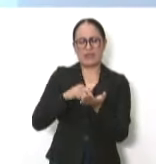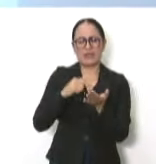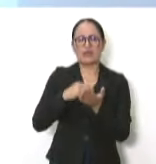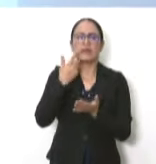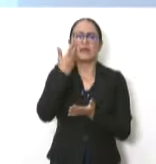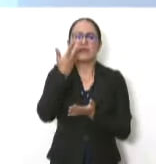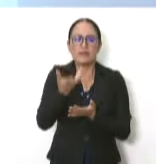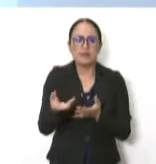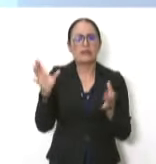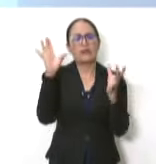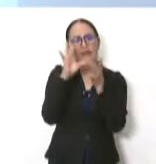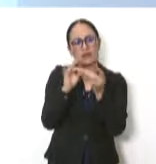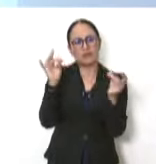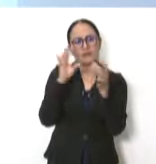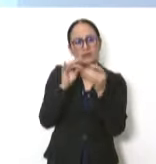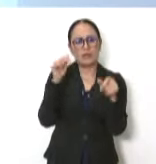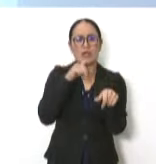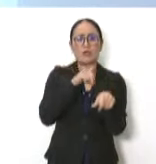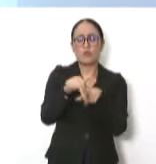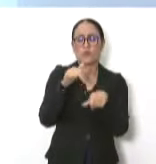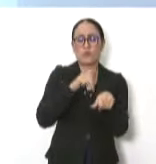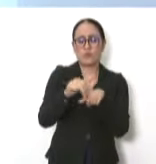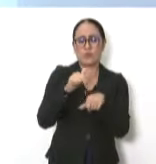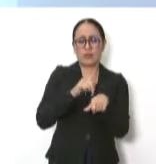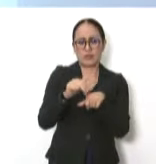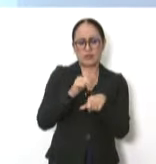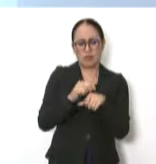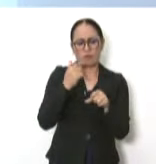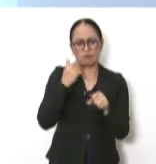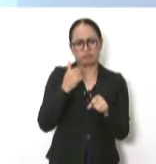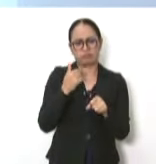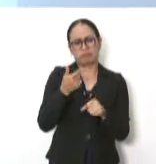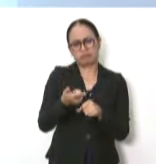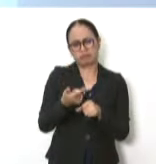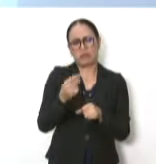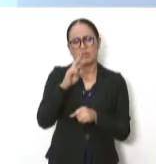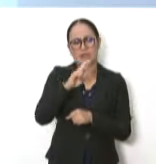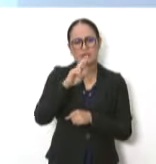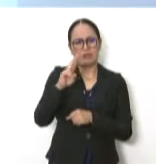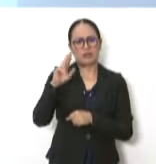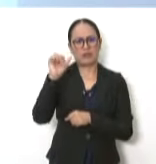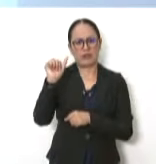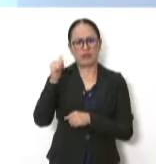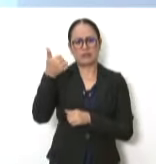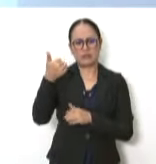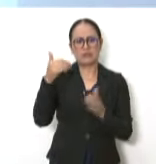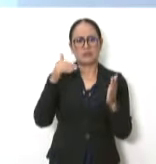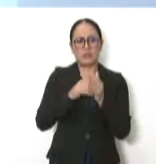exponer el numeral o el identificado con la clave RRA